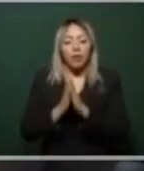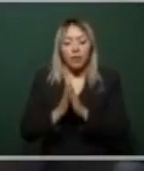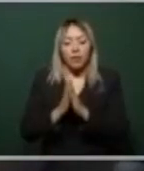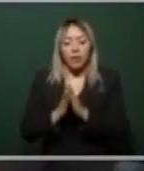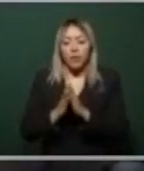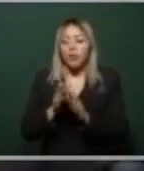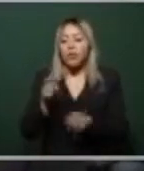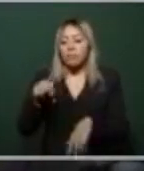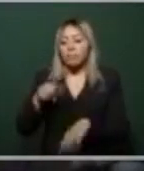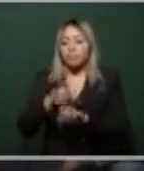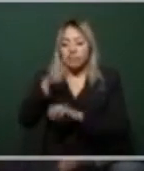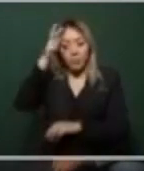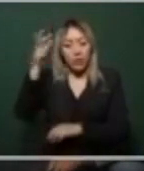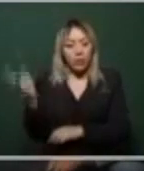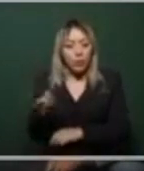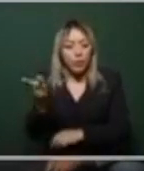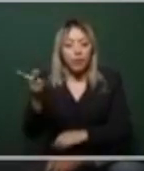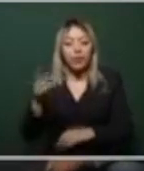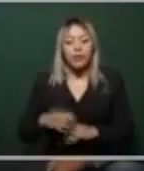Hidalgo.